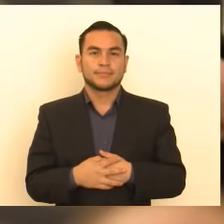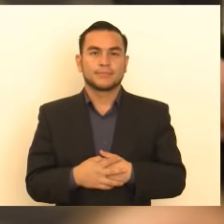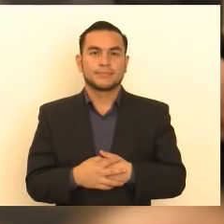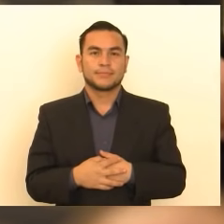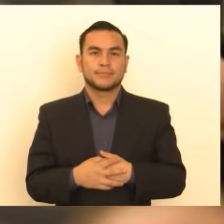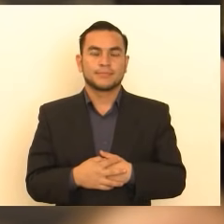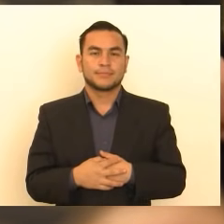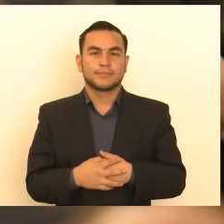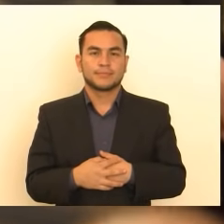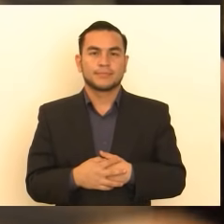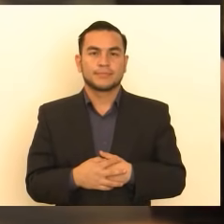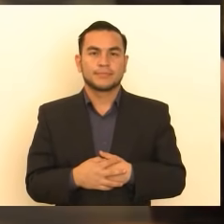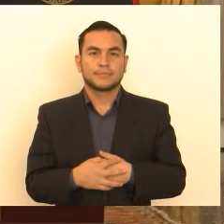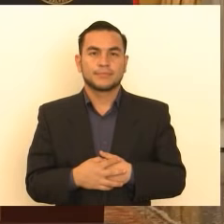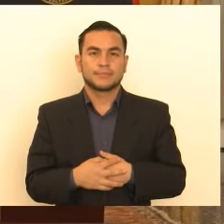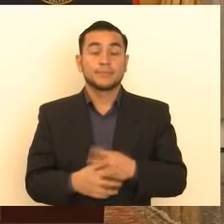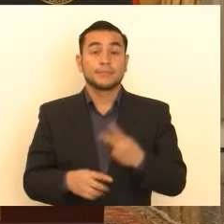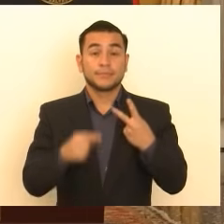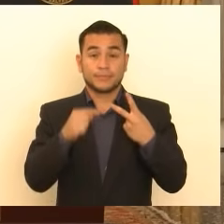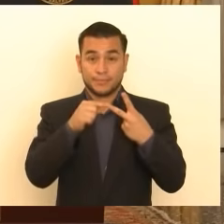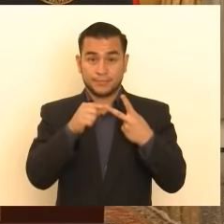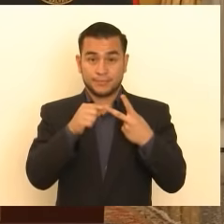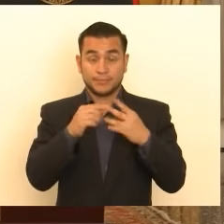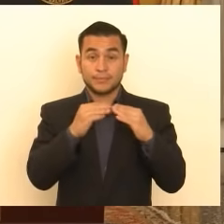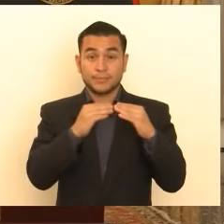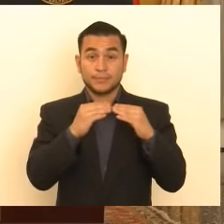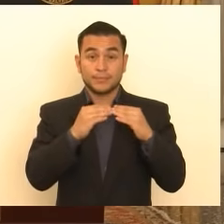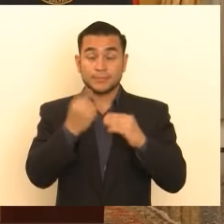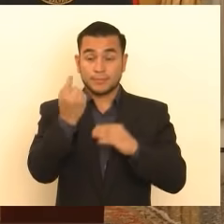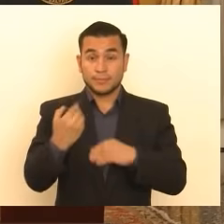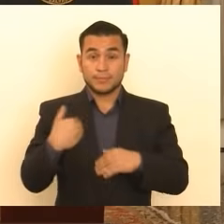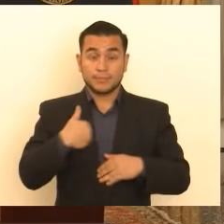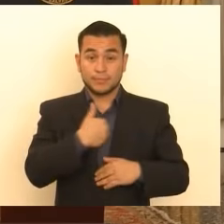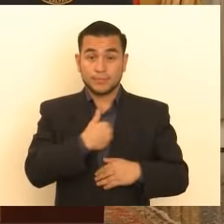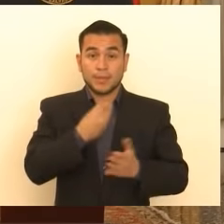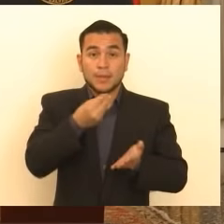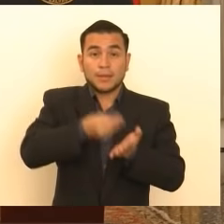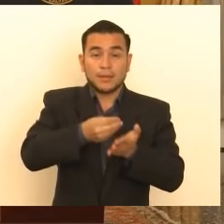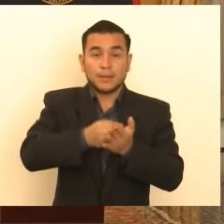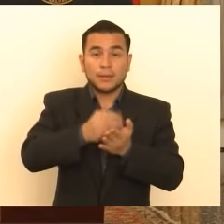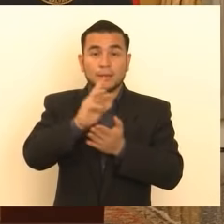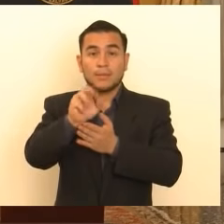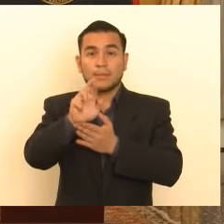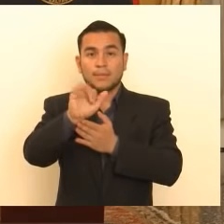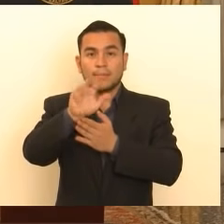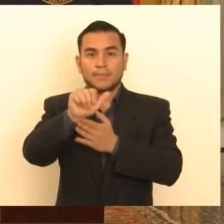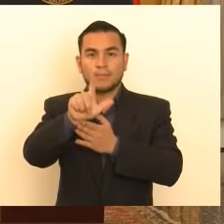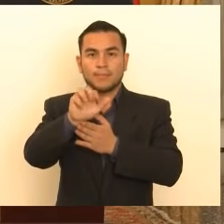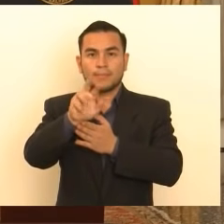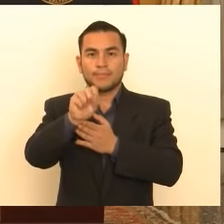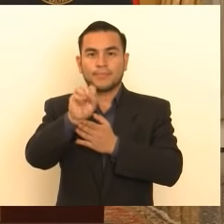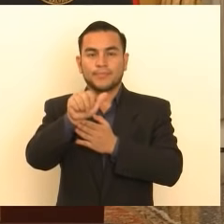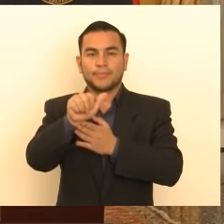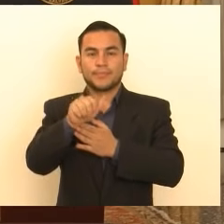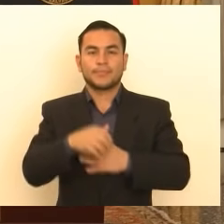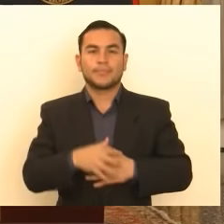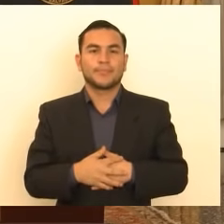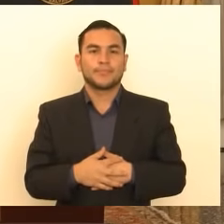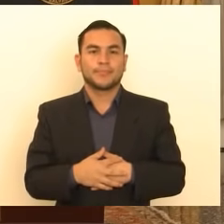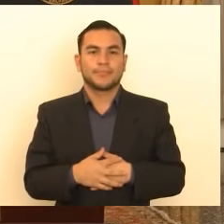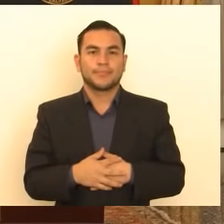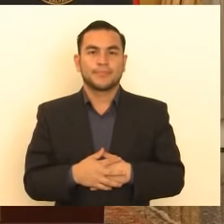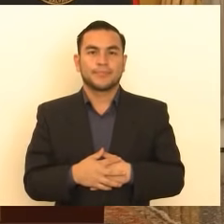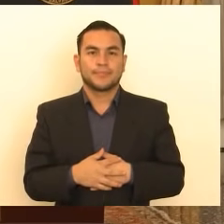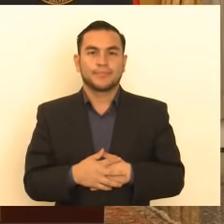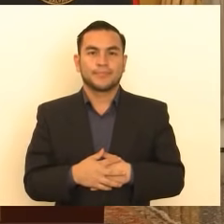la Corporación de Desarrollo Financiero Internacional de Estados Unidos, DFC por sus siglas en inglés,